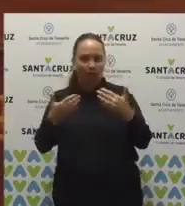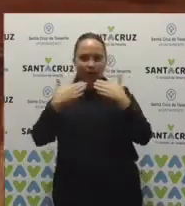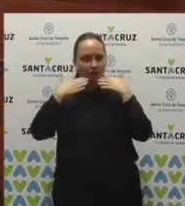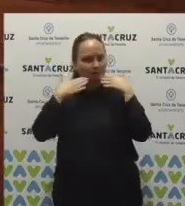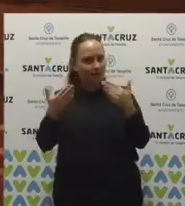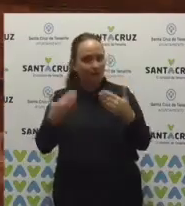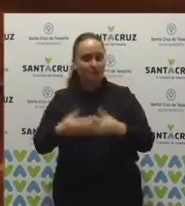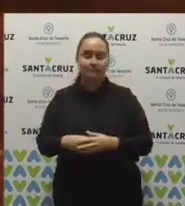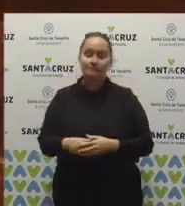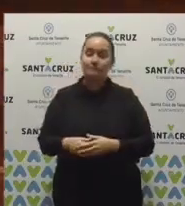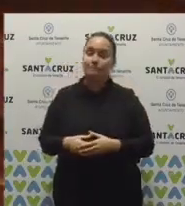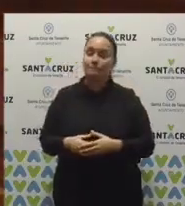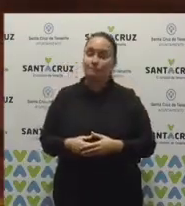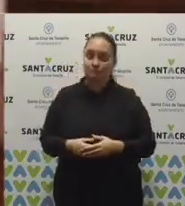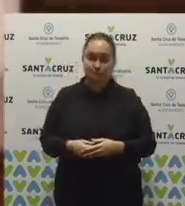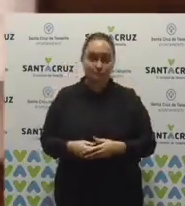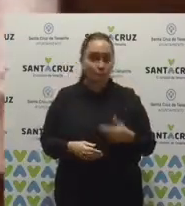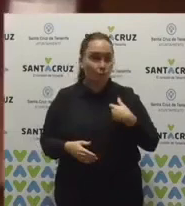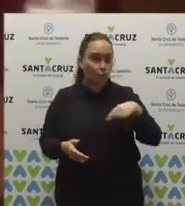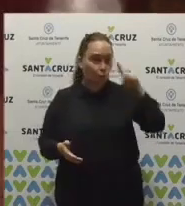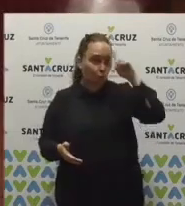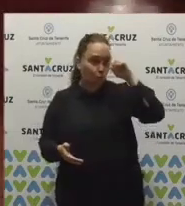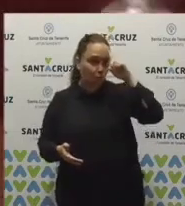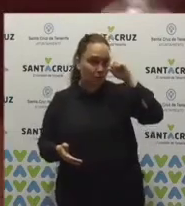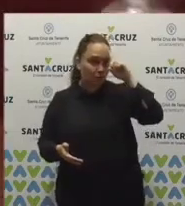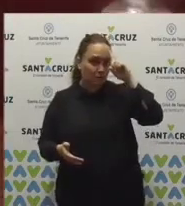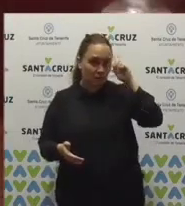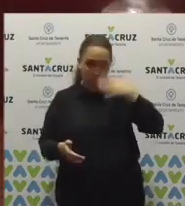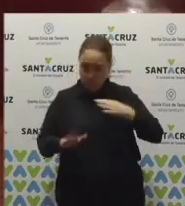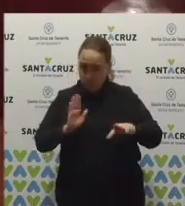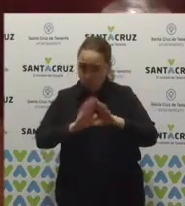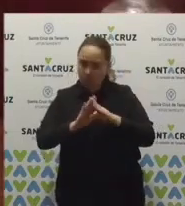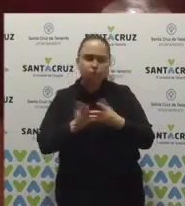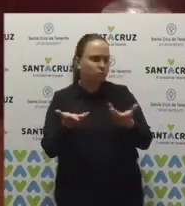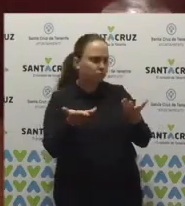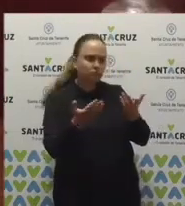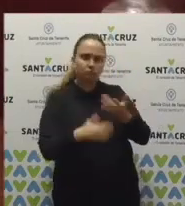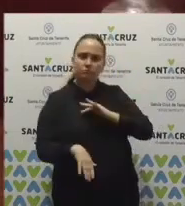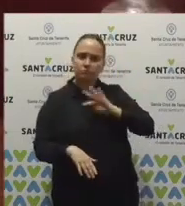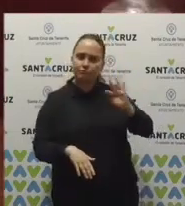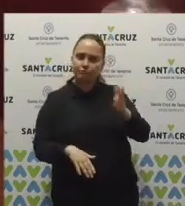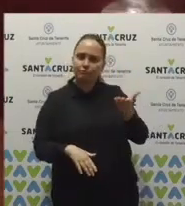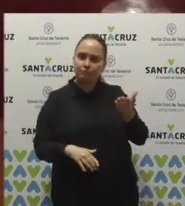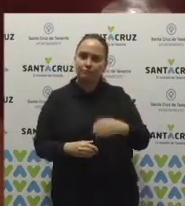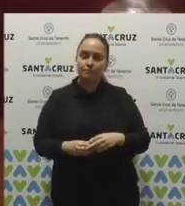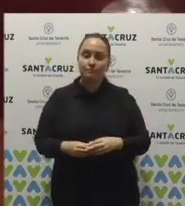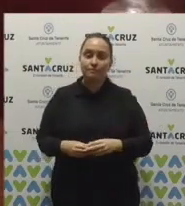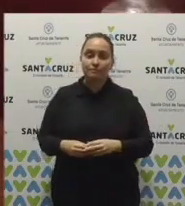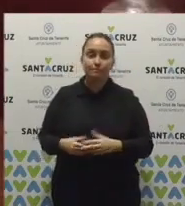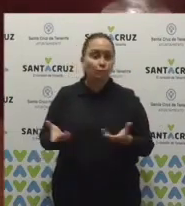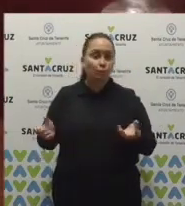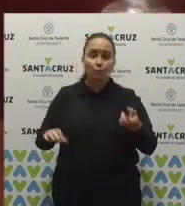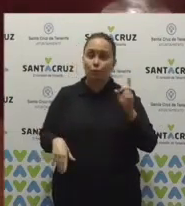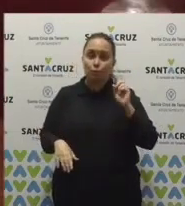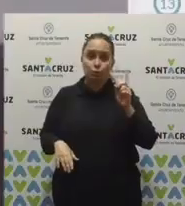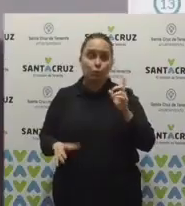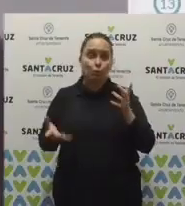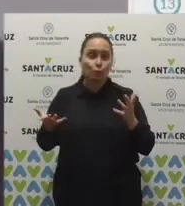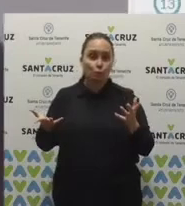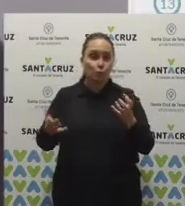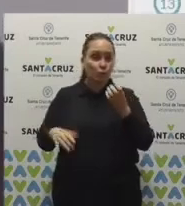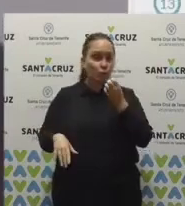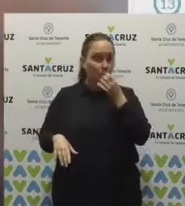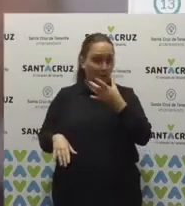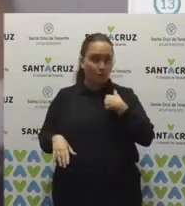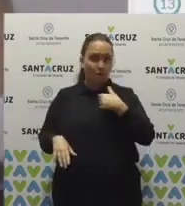bueno yo no sé si podemos continuar que la palabra tiene usted la palabra no simplemente bueno yo quería